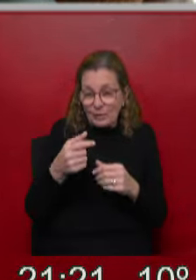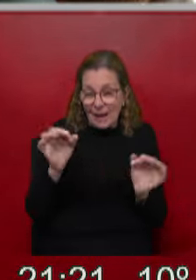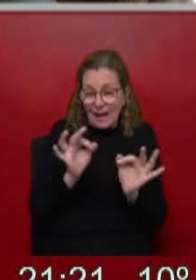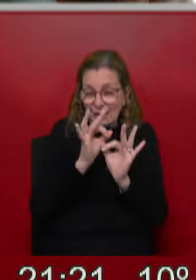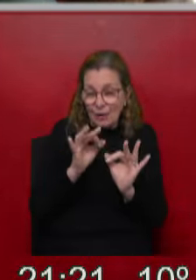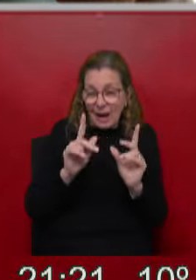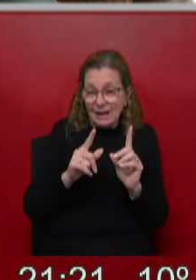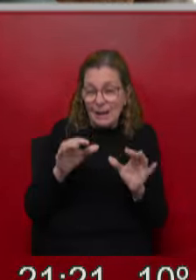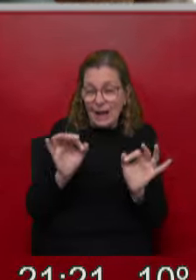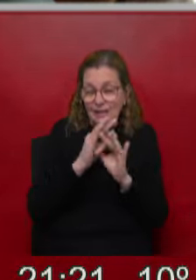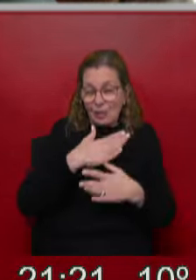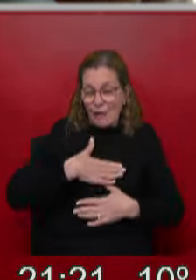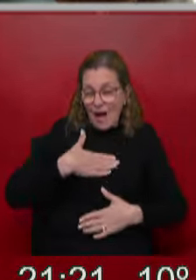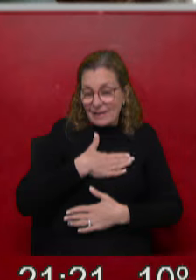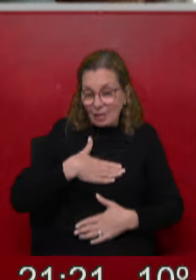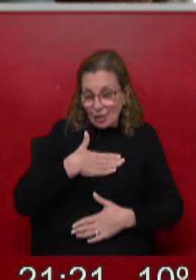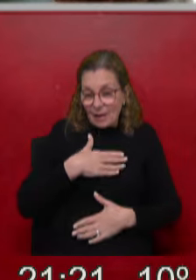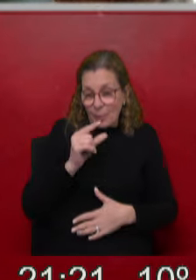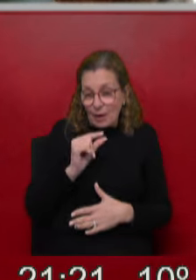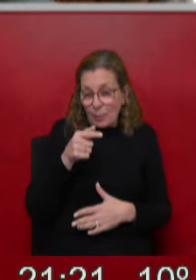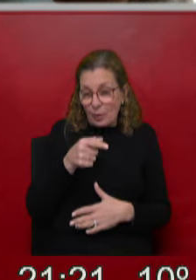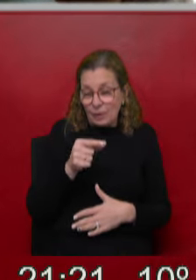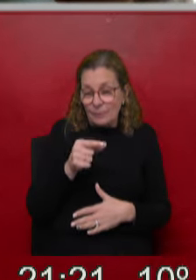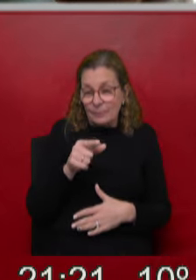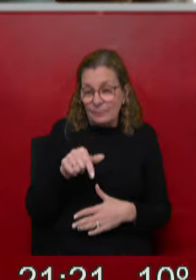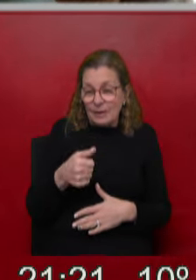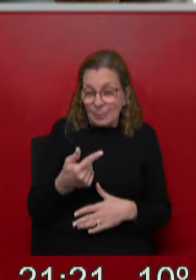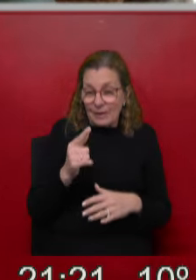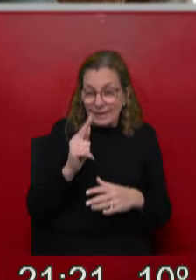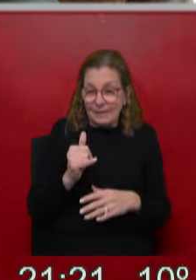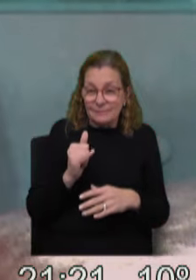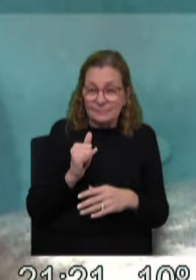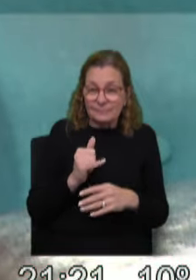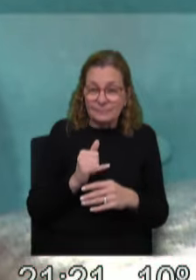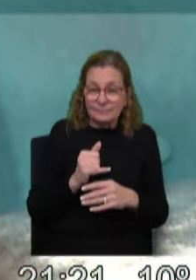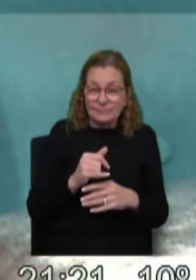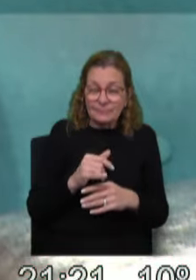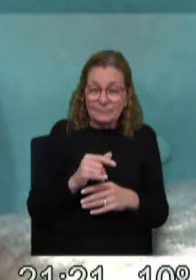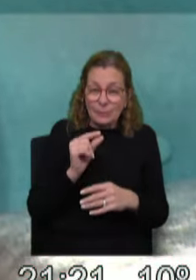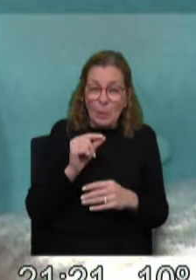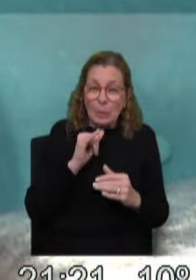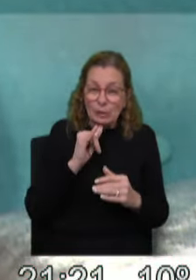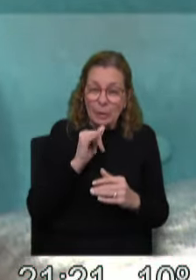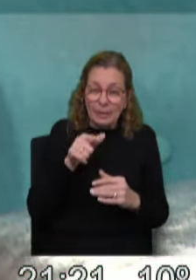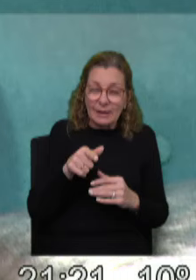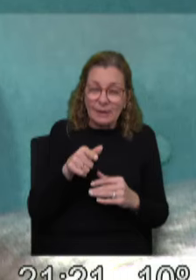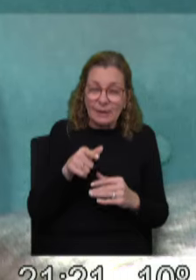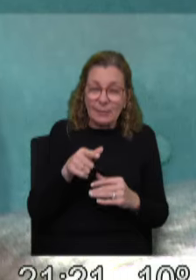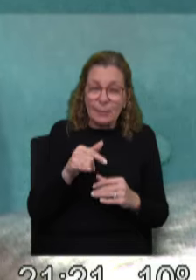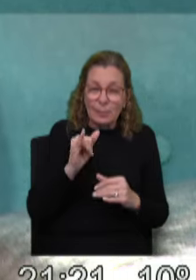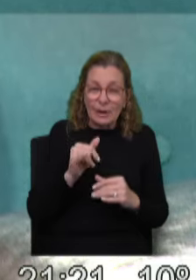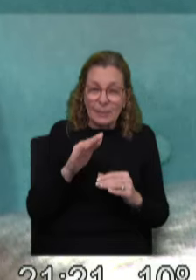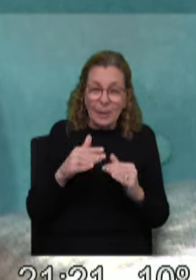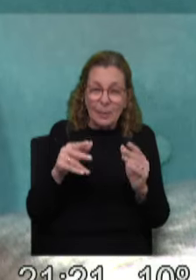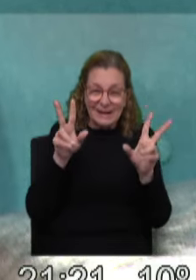O alguien cantando en la ducha. Entonces, por ahí un poquito, después en el concierto lo voy a desarrollar un ratito más, pero por ahí viene